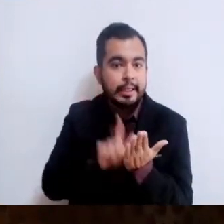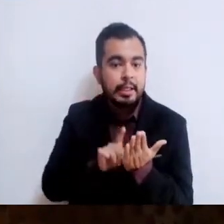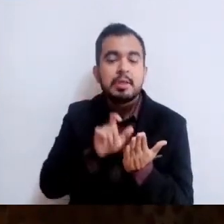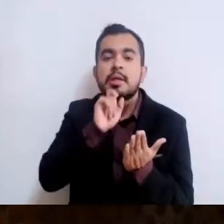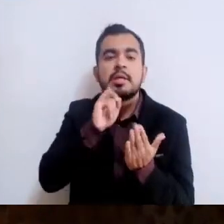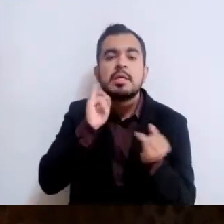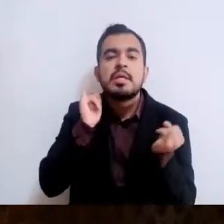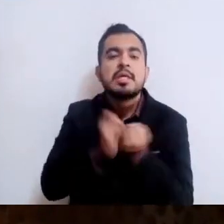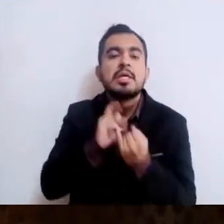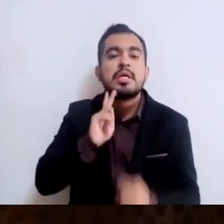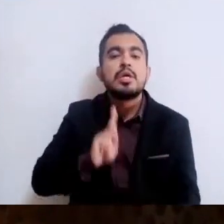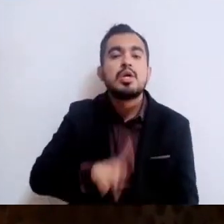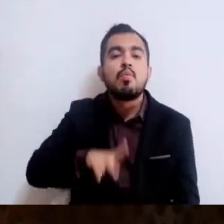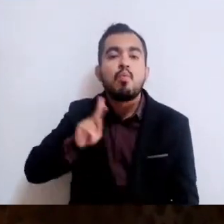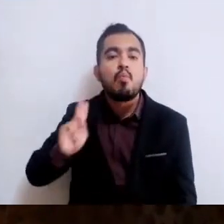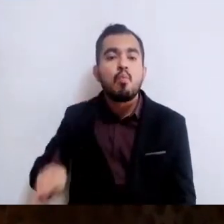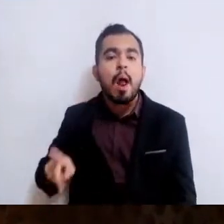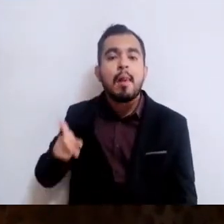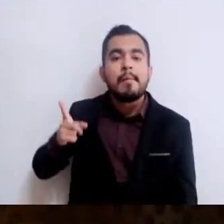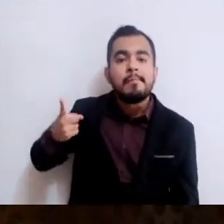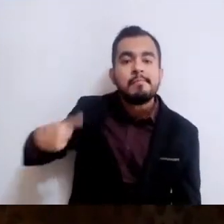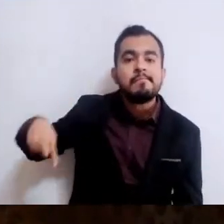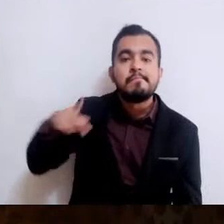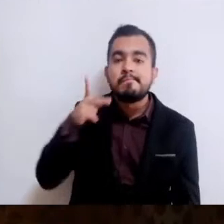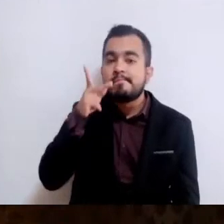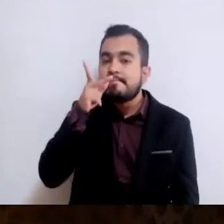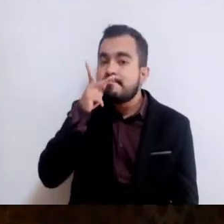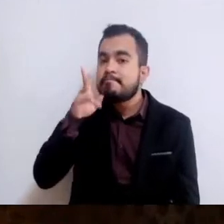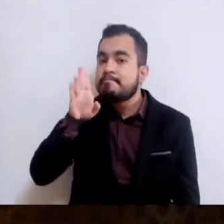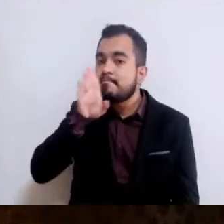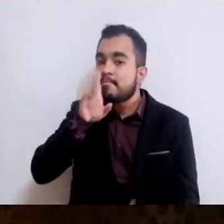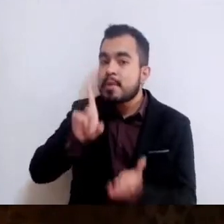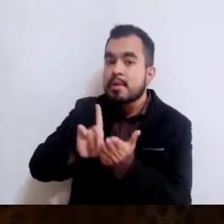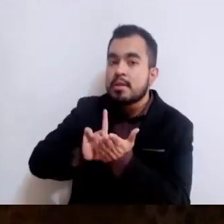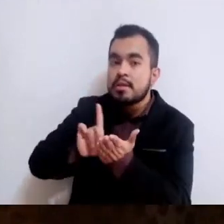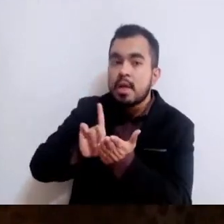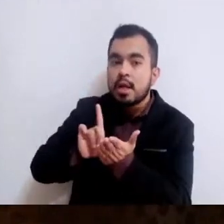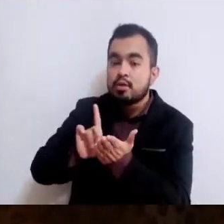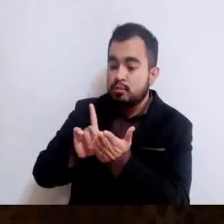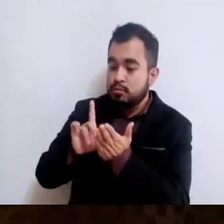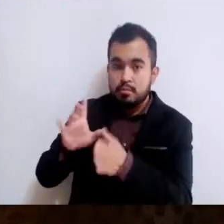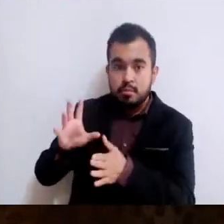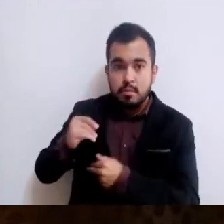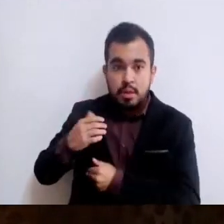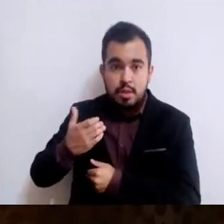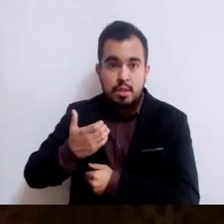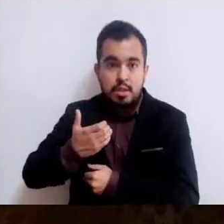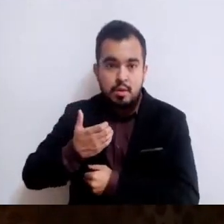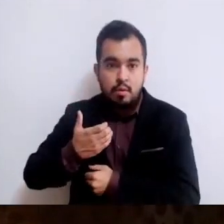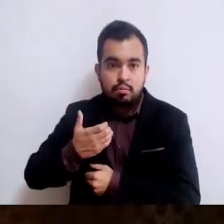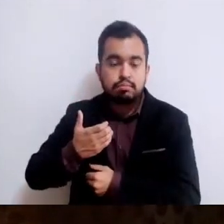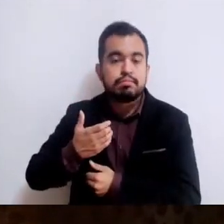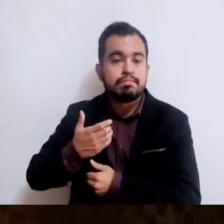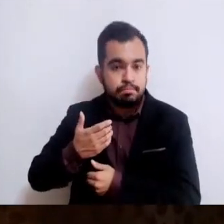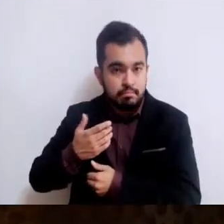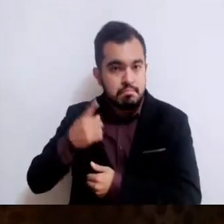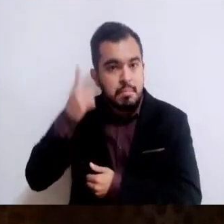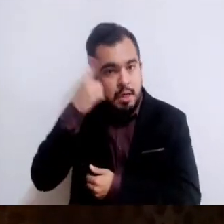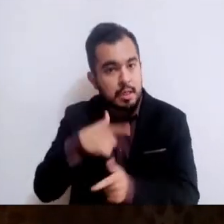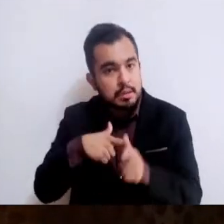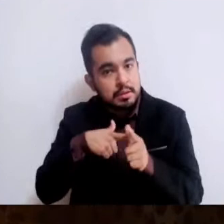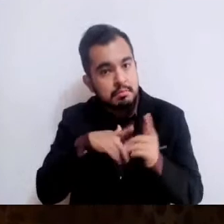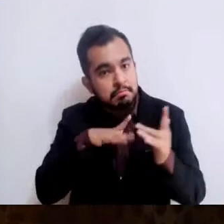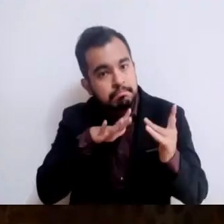derecho que tiene el progenitor no conviviente para mantener un adecuado y fluido contacto con los